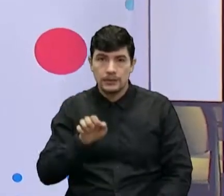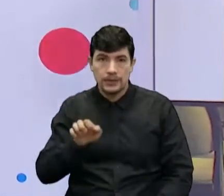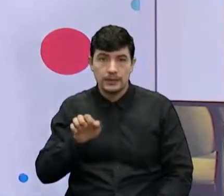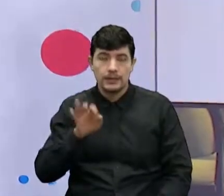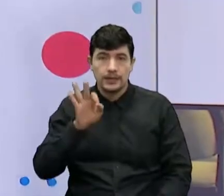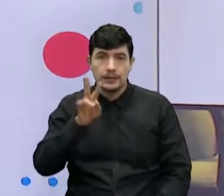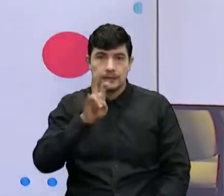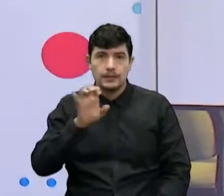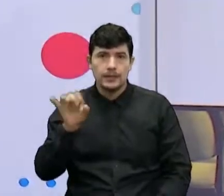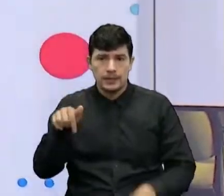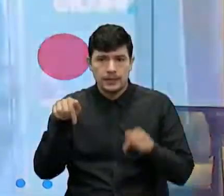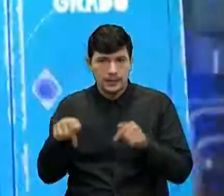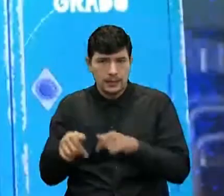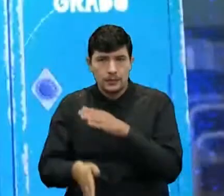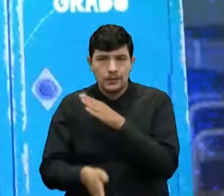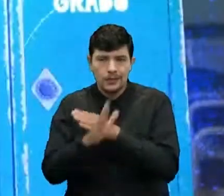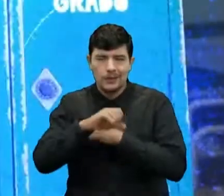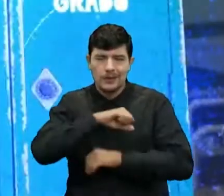aquí parchando